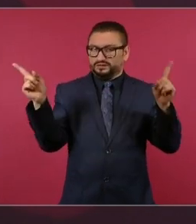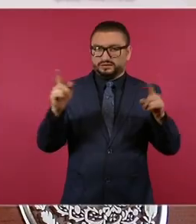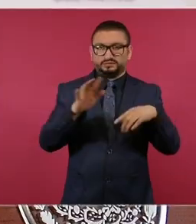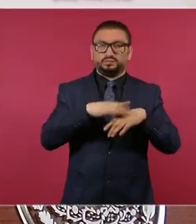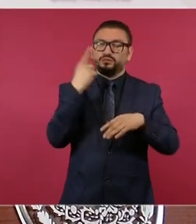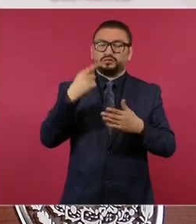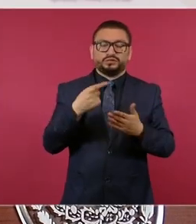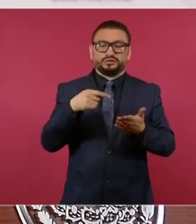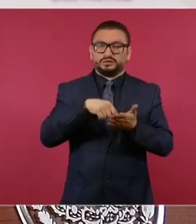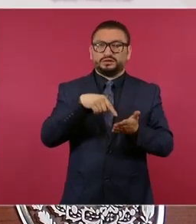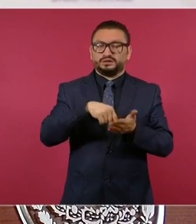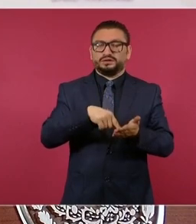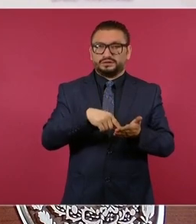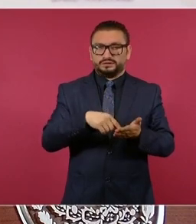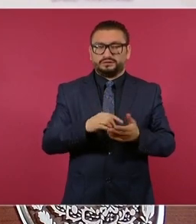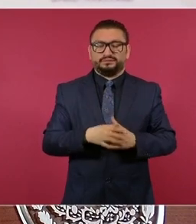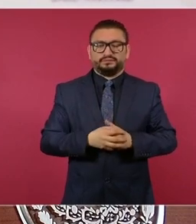los privilegios